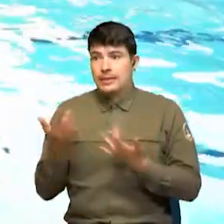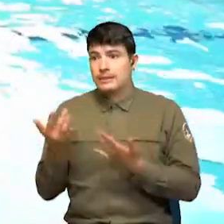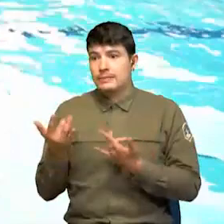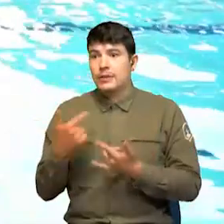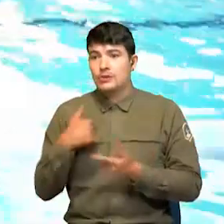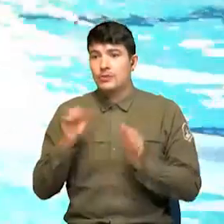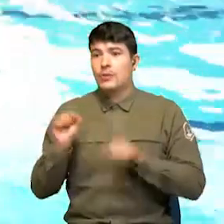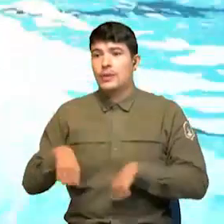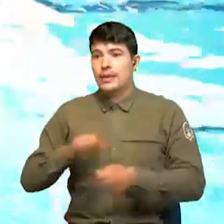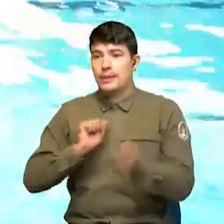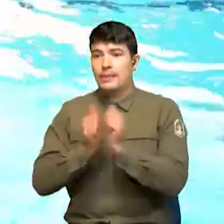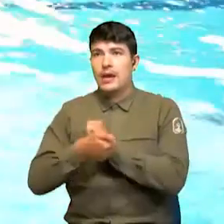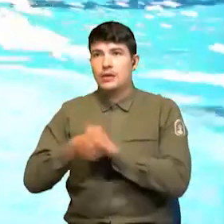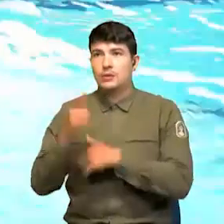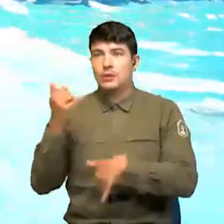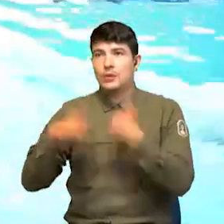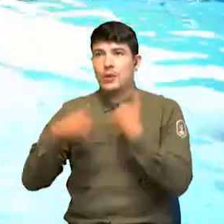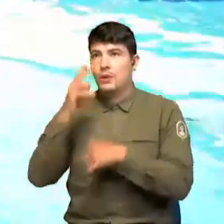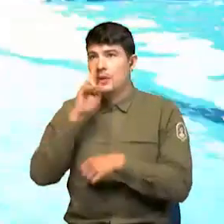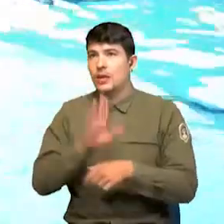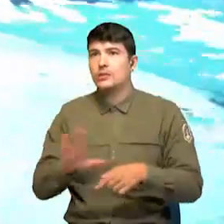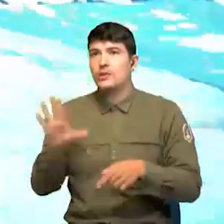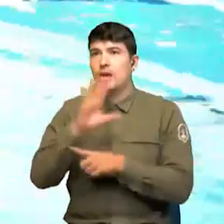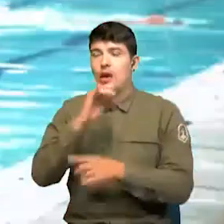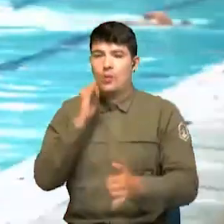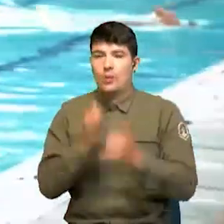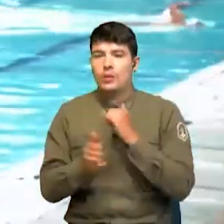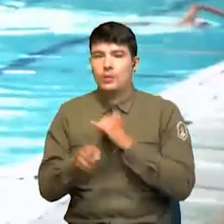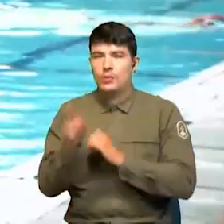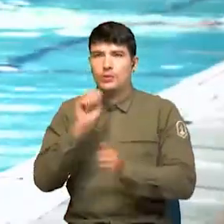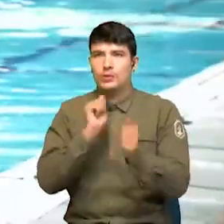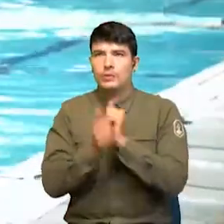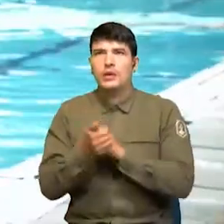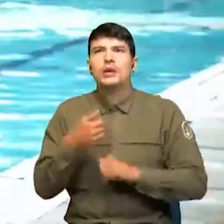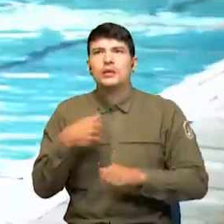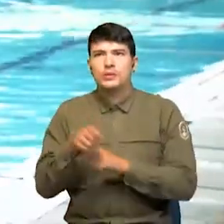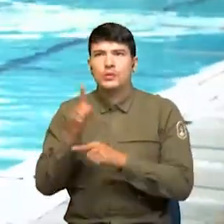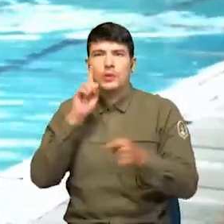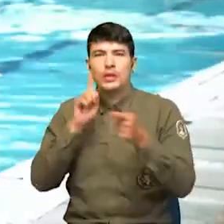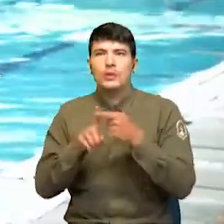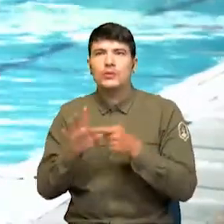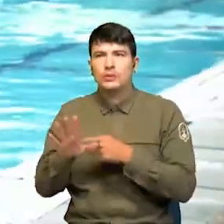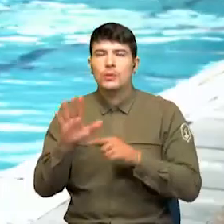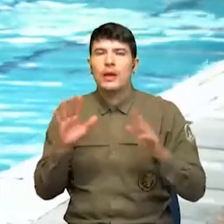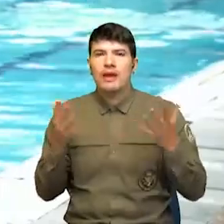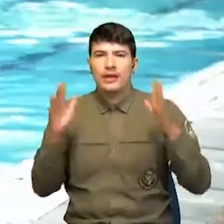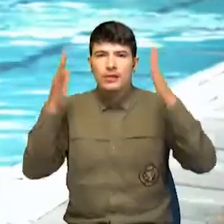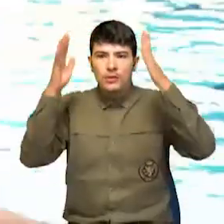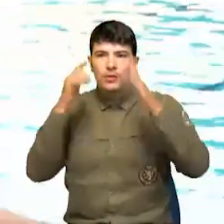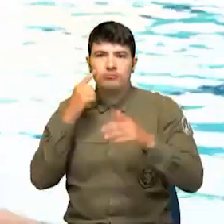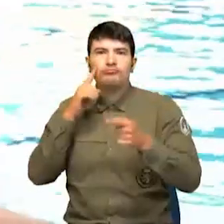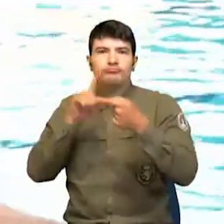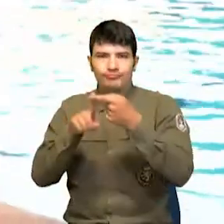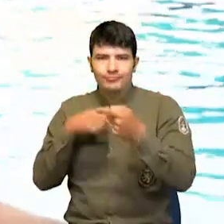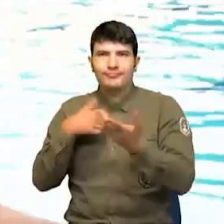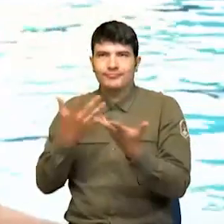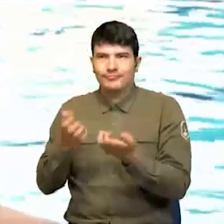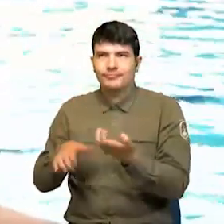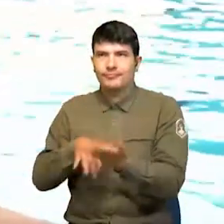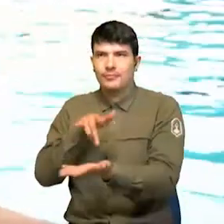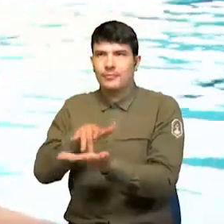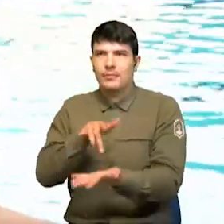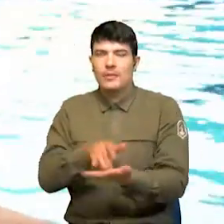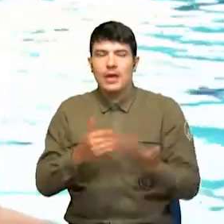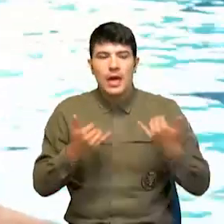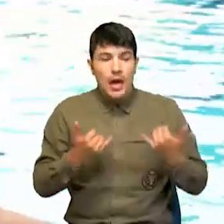poderme clasificar a Juegos Nacionales, que es el último clasificatorio, entonces ese es el evento que hay ahorita que está.